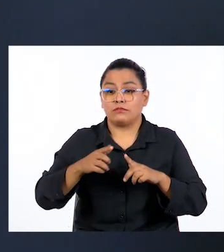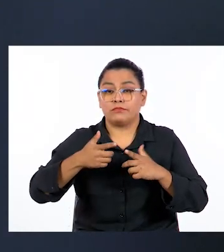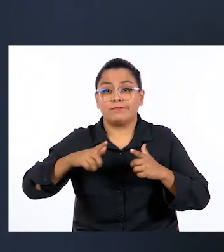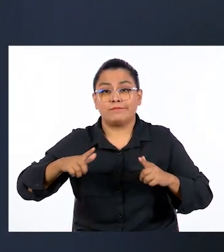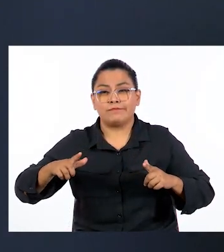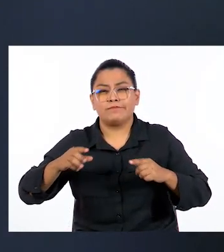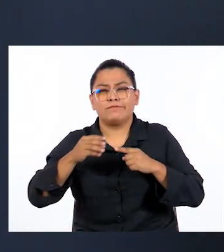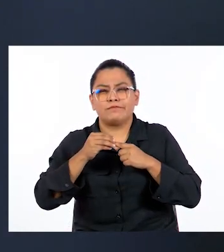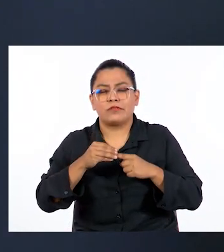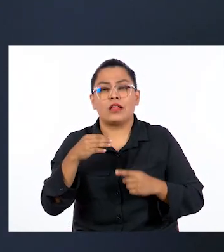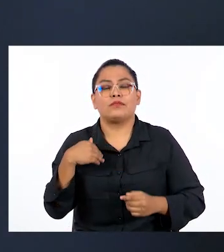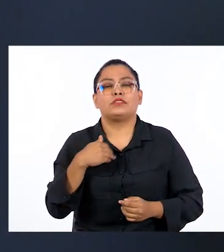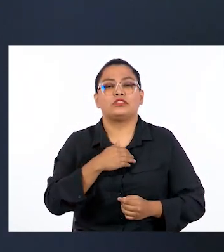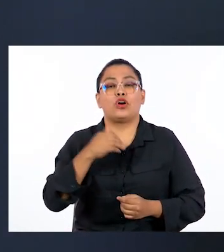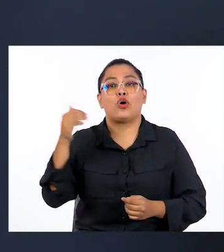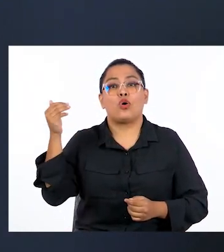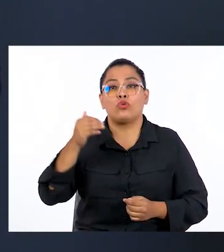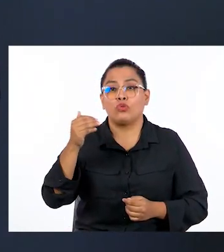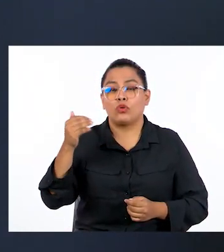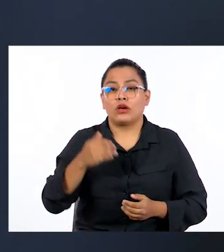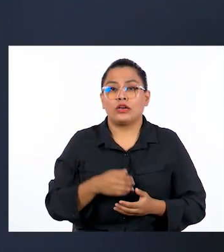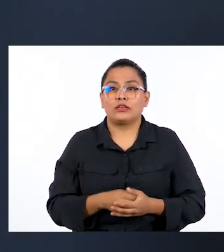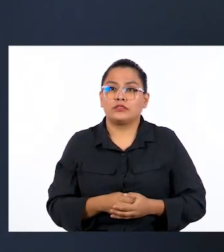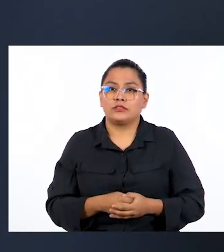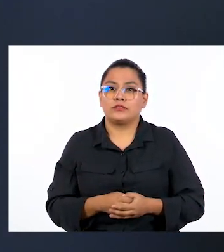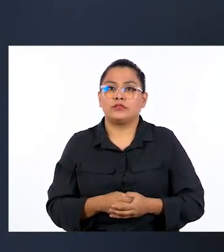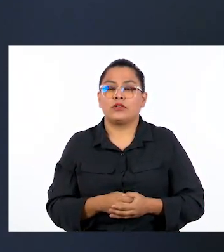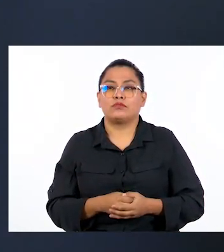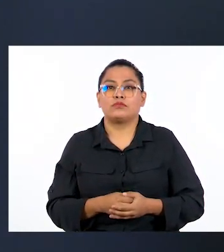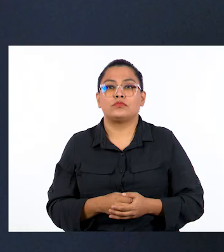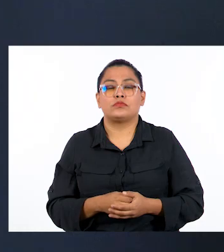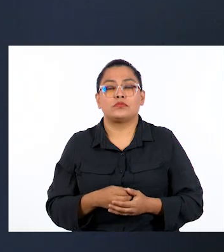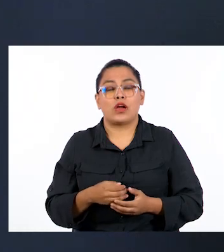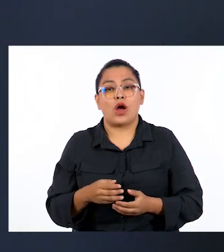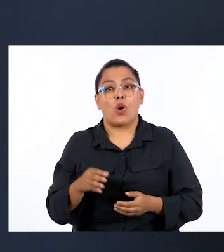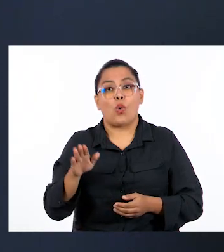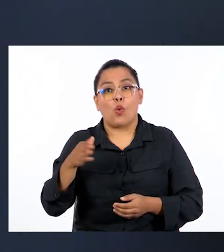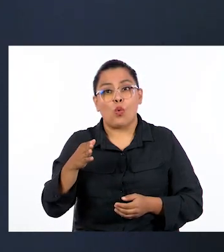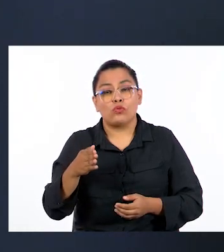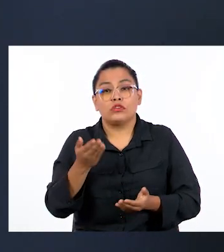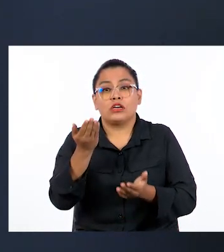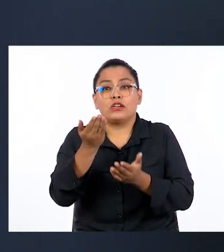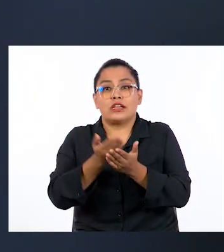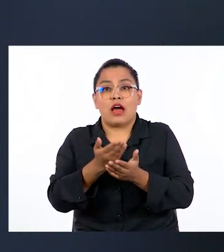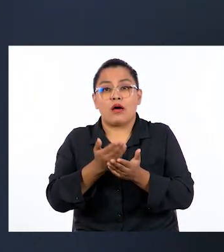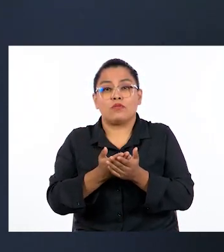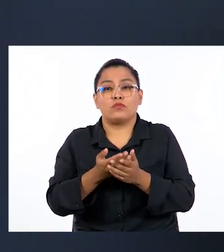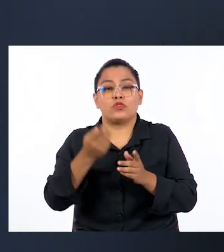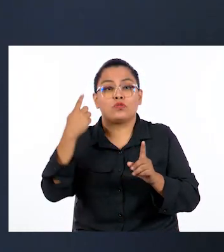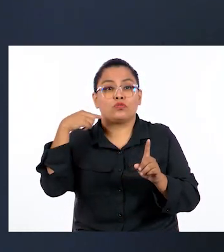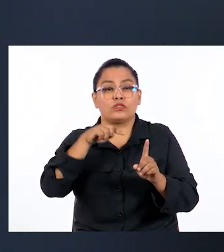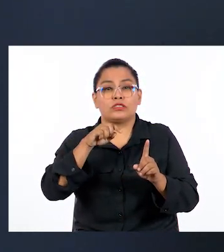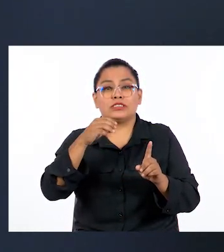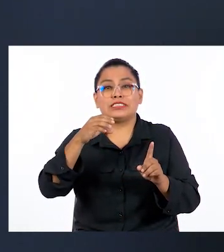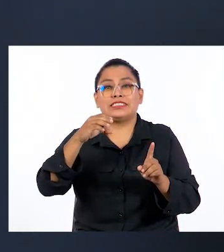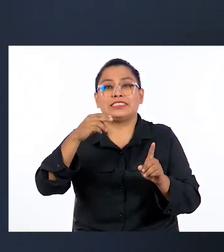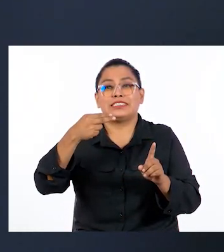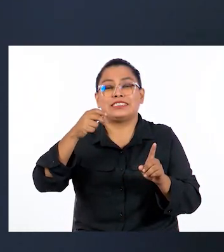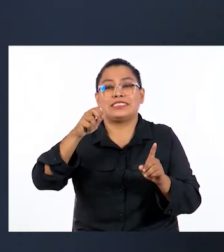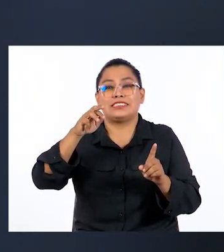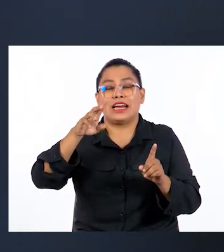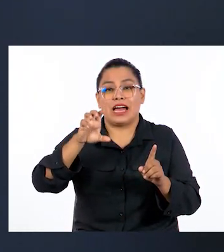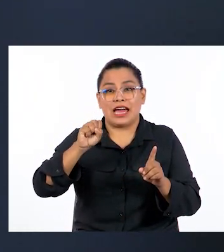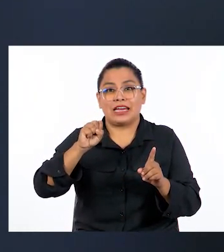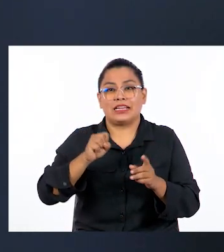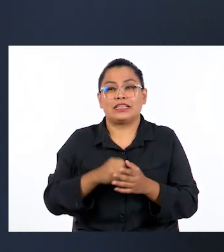el Ministerio de Educación retoma la propuesta de Charles Temples y otros, el ACC, Anticipación,